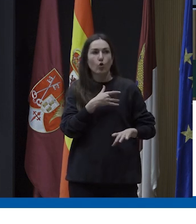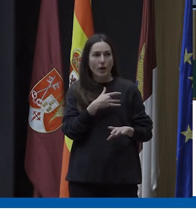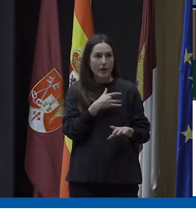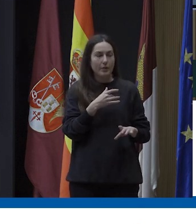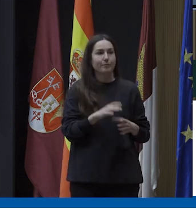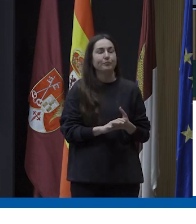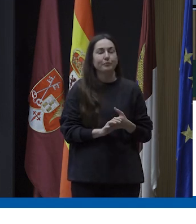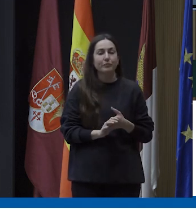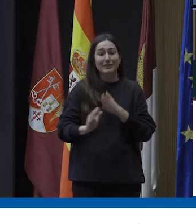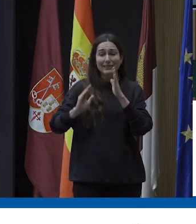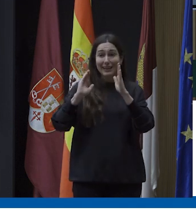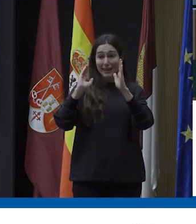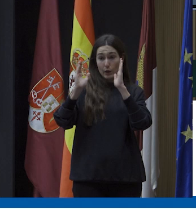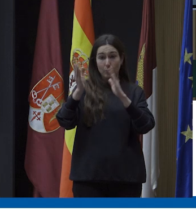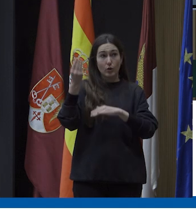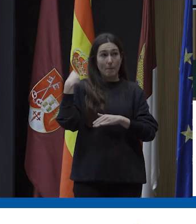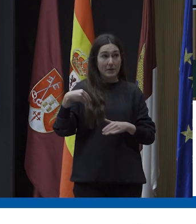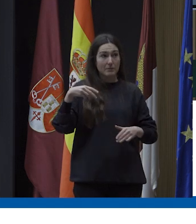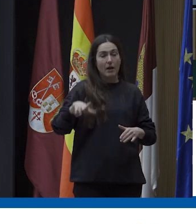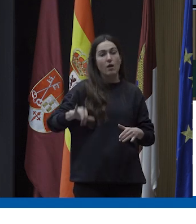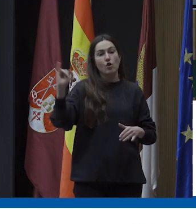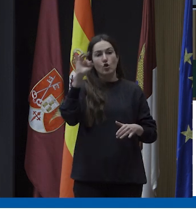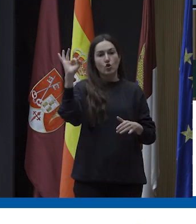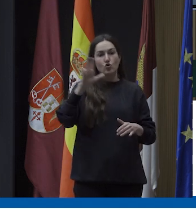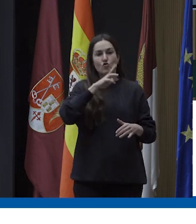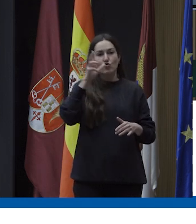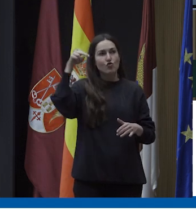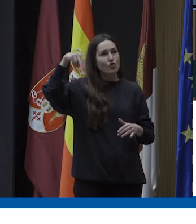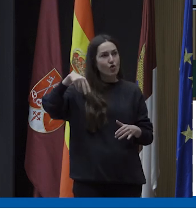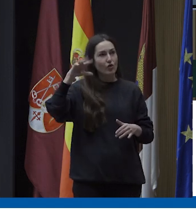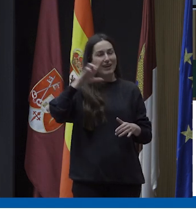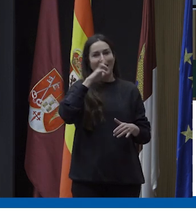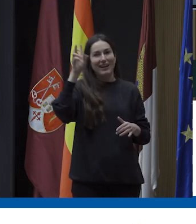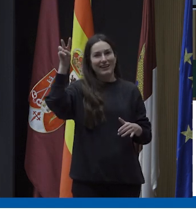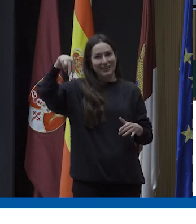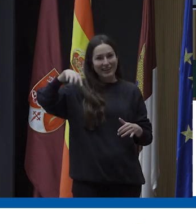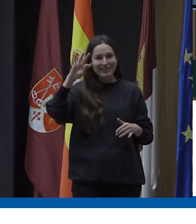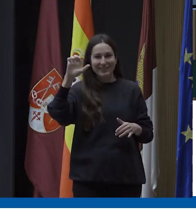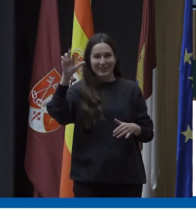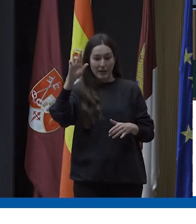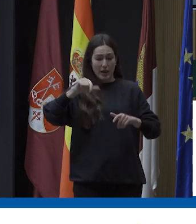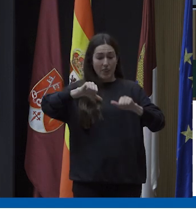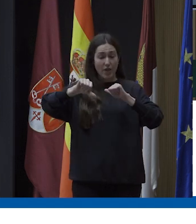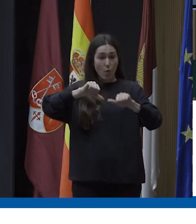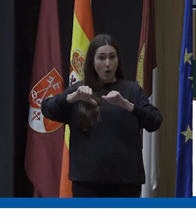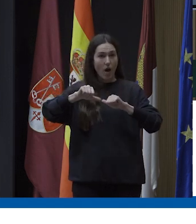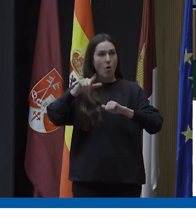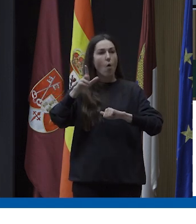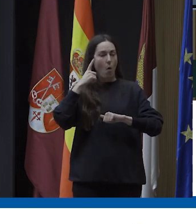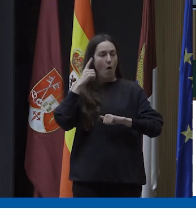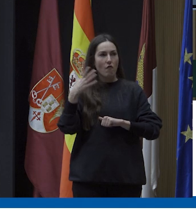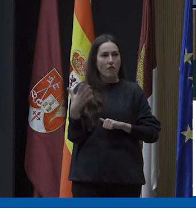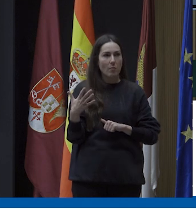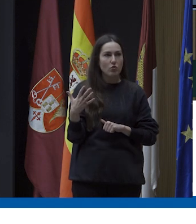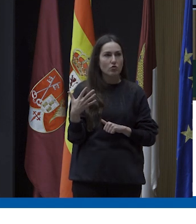De la misma época que Herbert Dennis John Hunter, que era cirujano y anatomista también famoso, y tuvieron la suerte de que